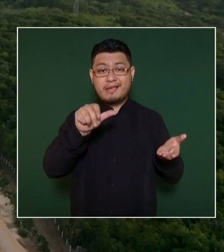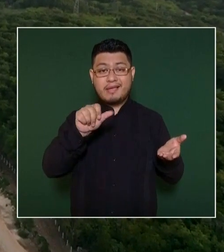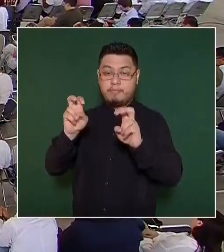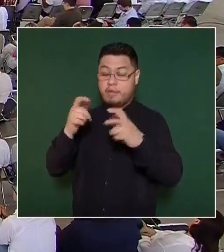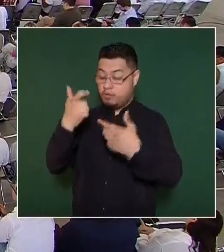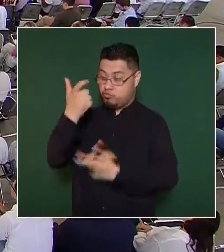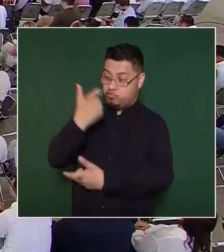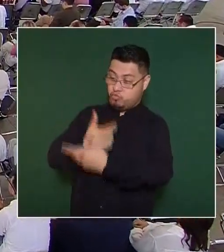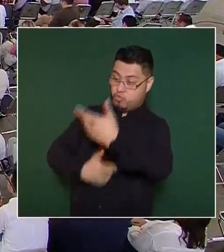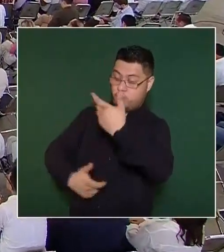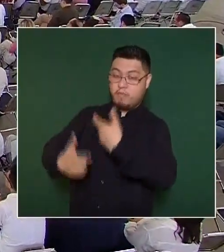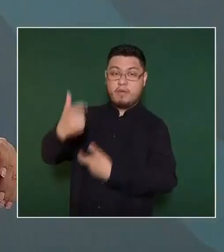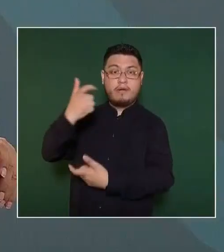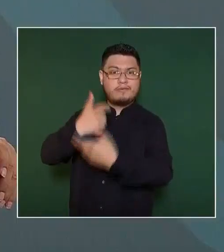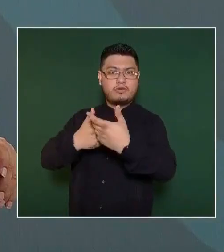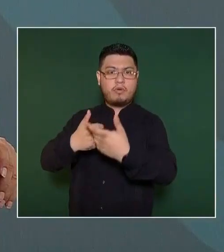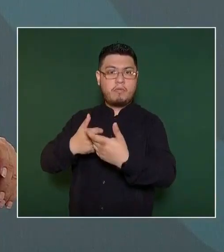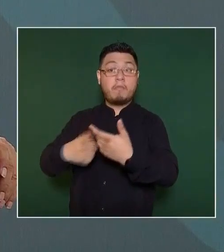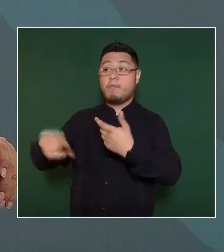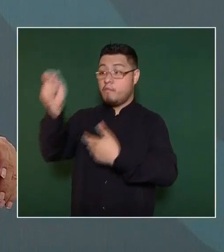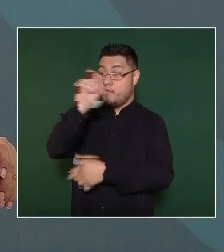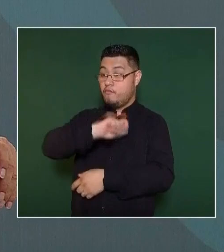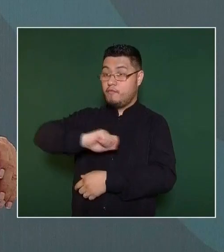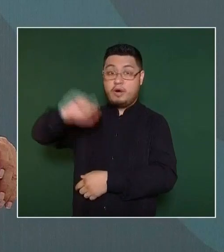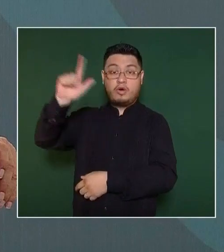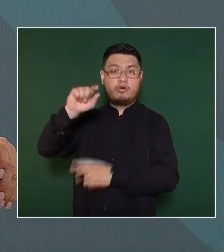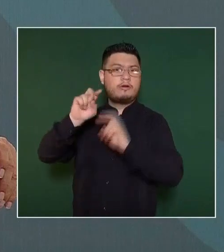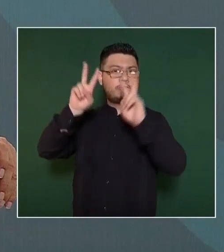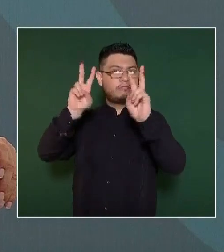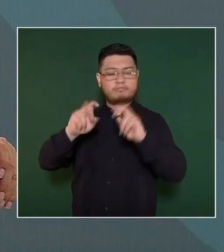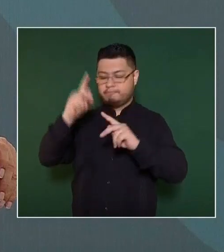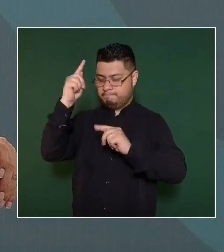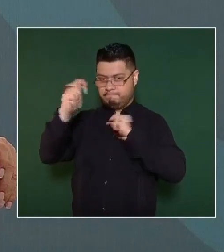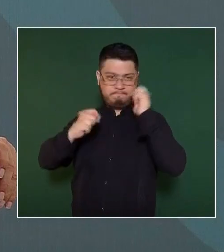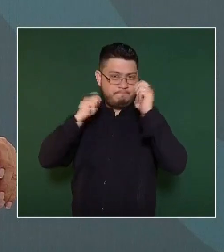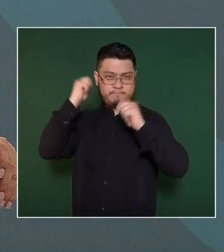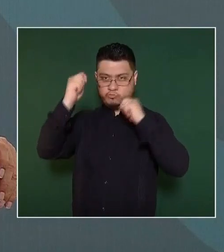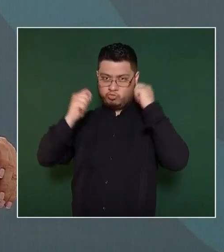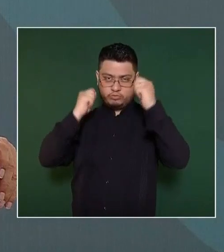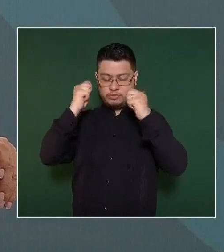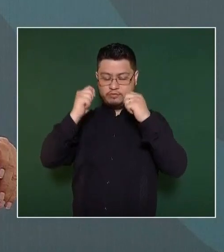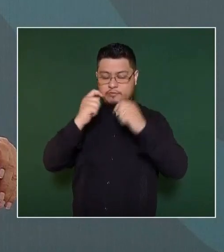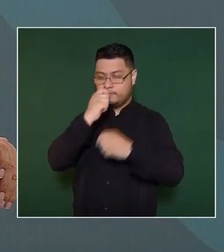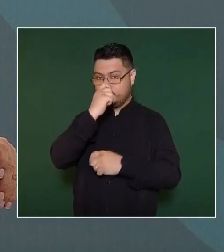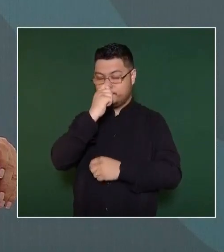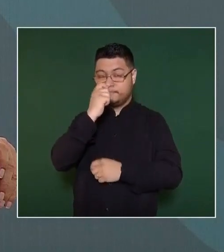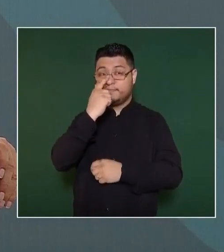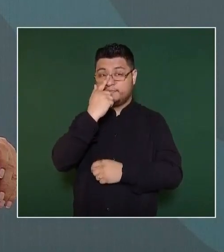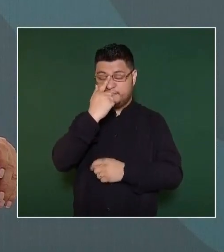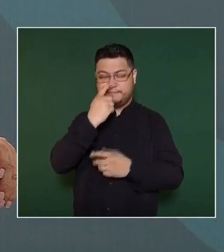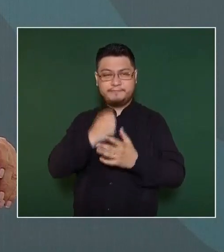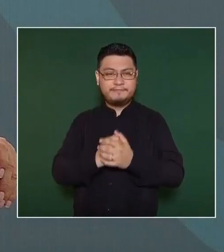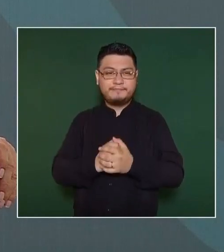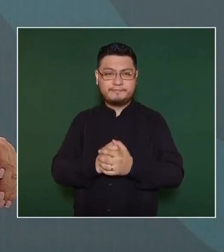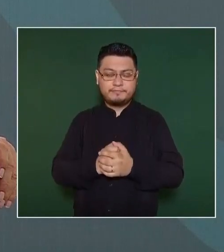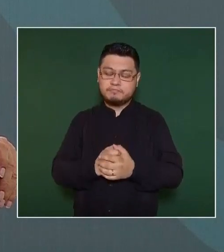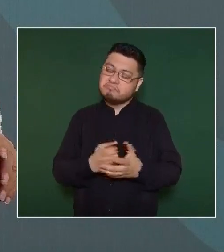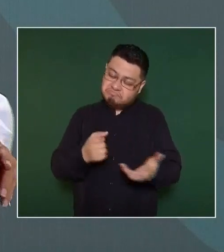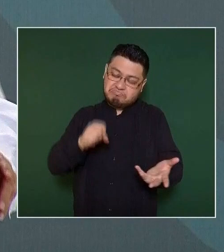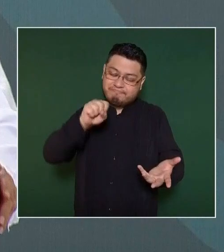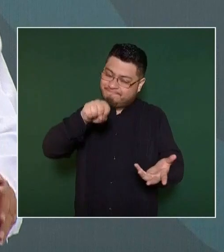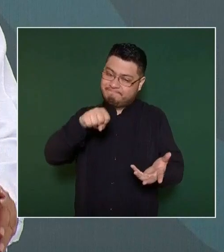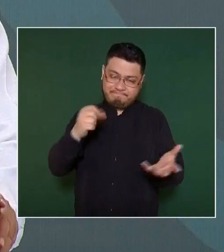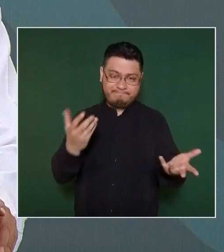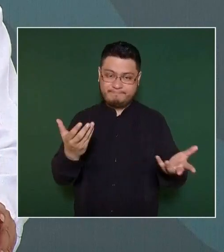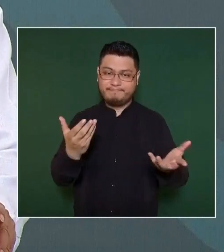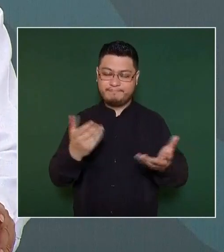El presidente López Obrador aseguró que el costo del pasaje para turistas será más barato que la tarifa de autobús. Sí,